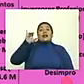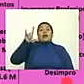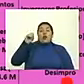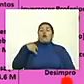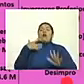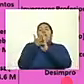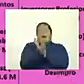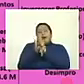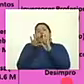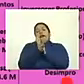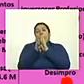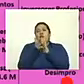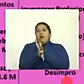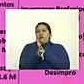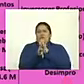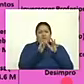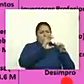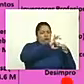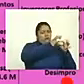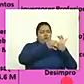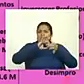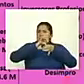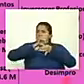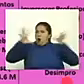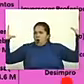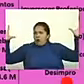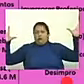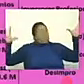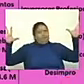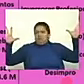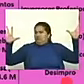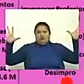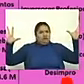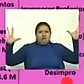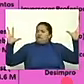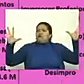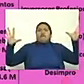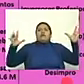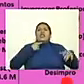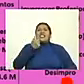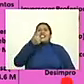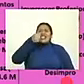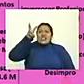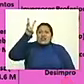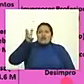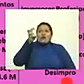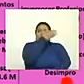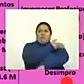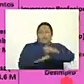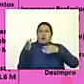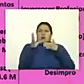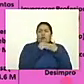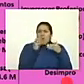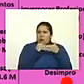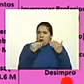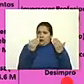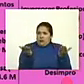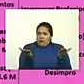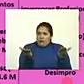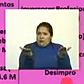confesión, porque ya Otto Bula confiesa que los sobornos son del orden de 18 millones de dólares.